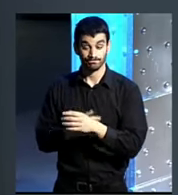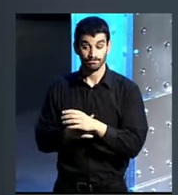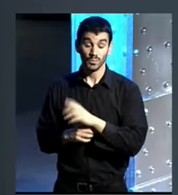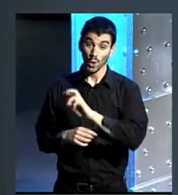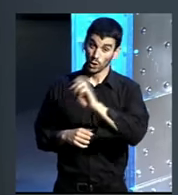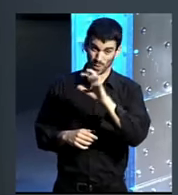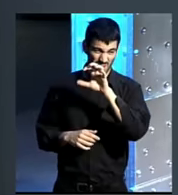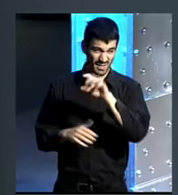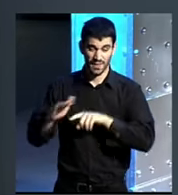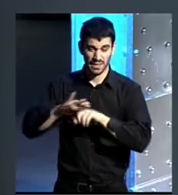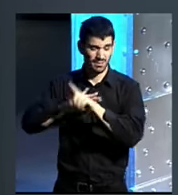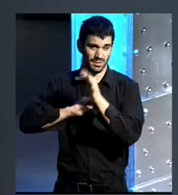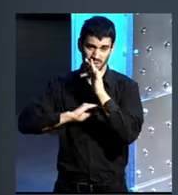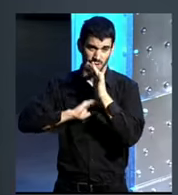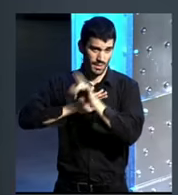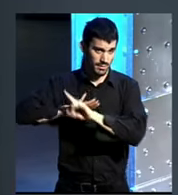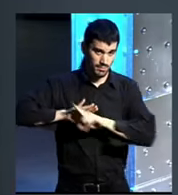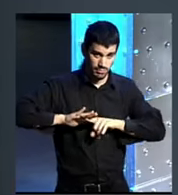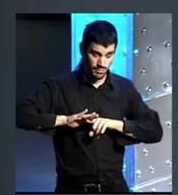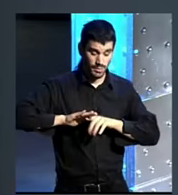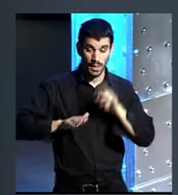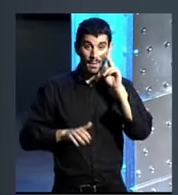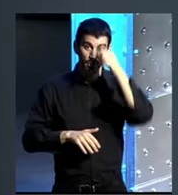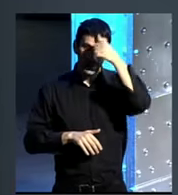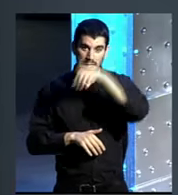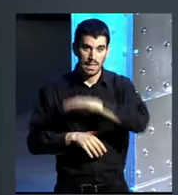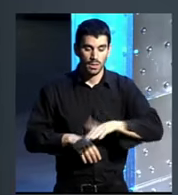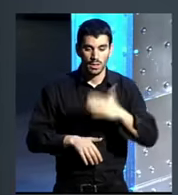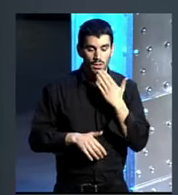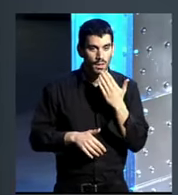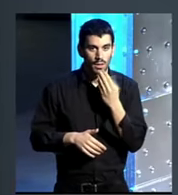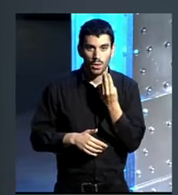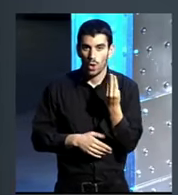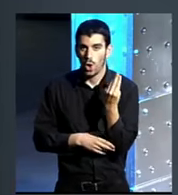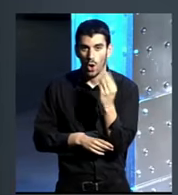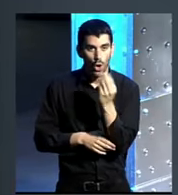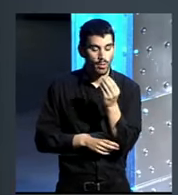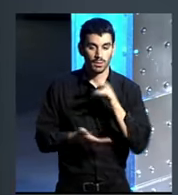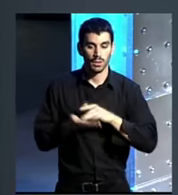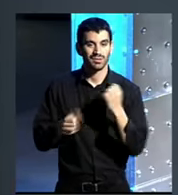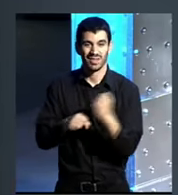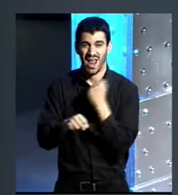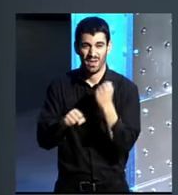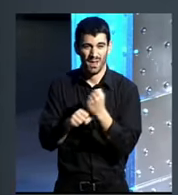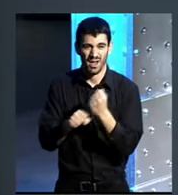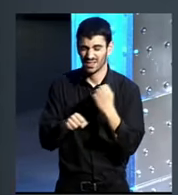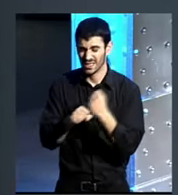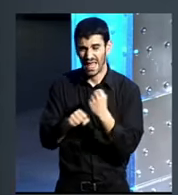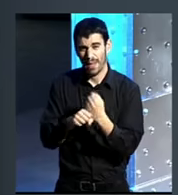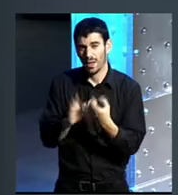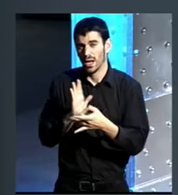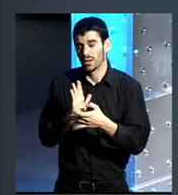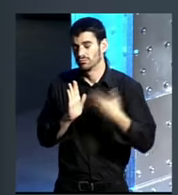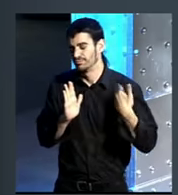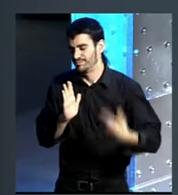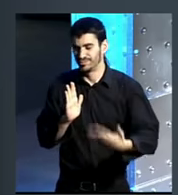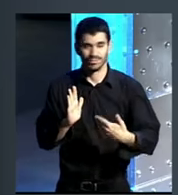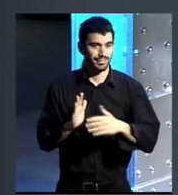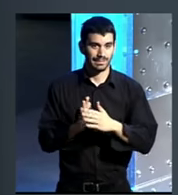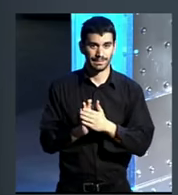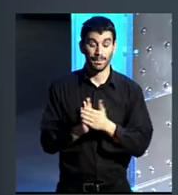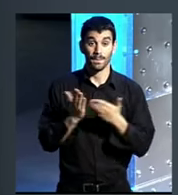está tan mal pagado, los niños desde edades muy tempranas tienen que ir a trabajar en unas condiciones muchas veces pésimas.